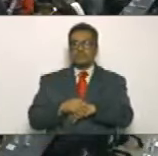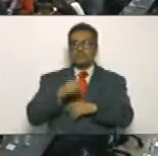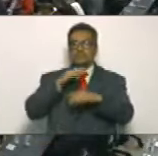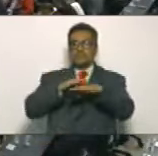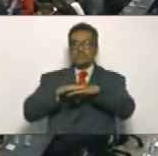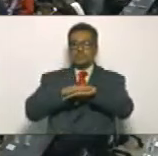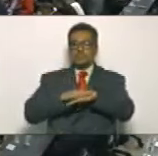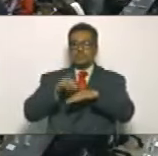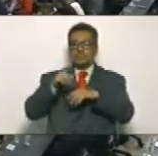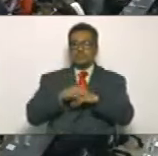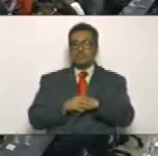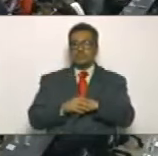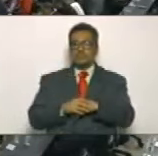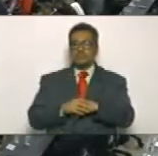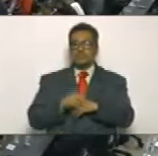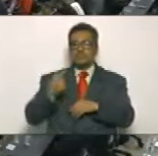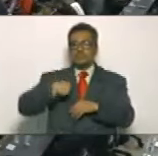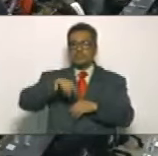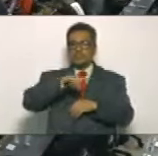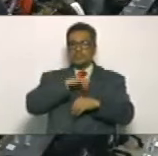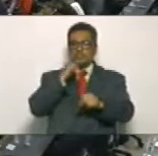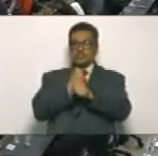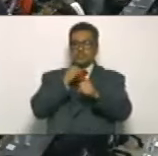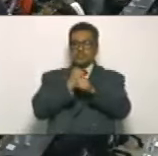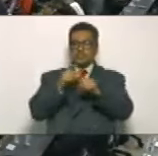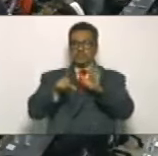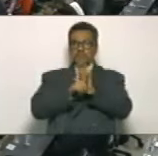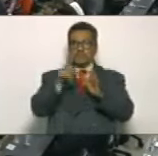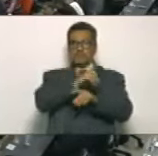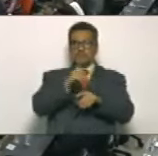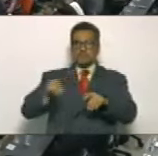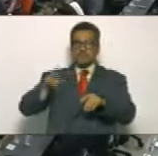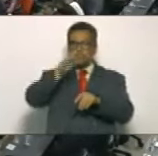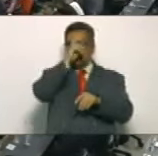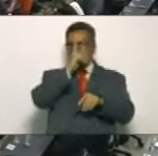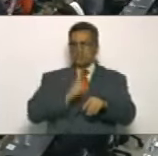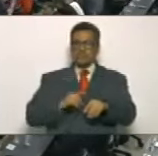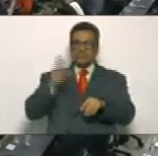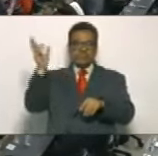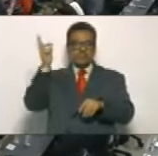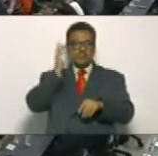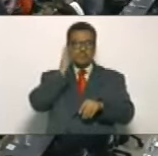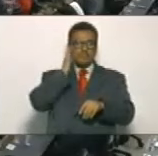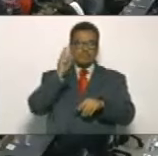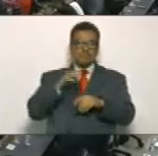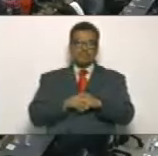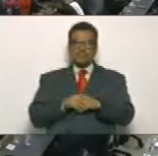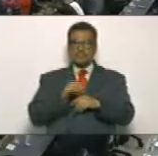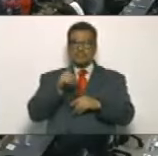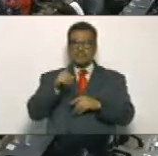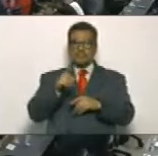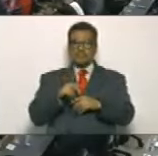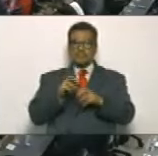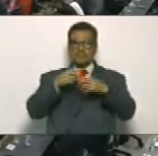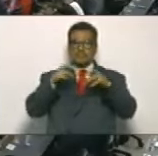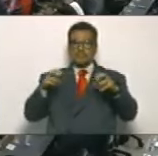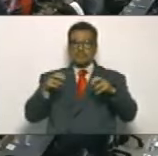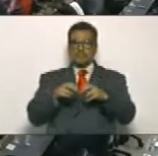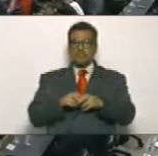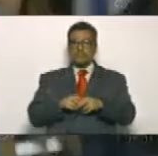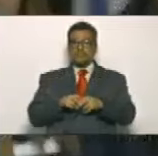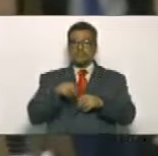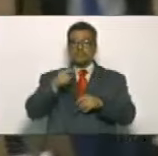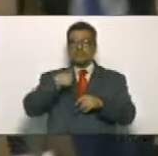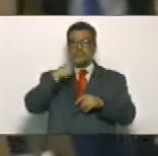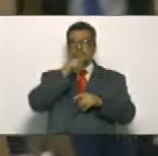Disculpe, nosotros estamos trabajando la ley de personas sordas y personas con discapacidad y el término, el epígrafe